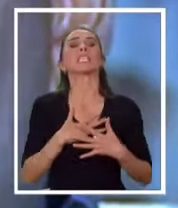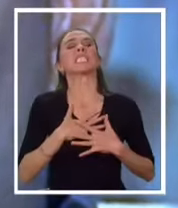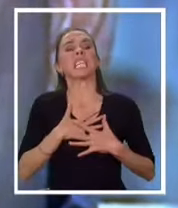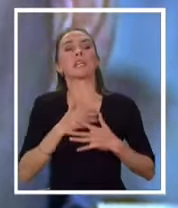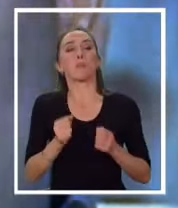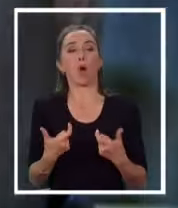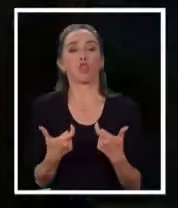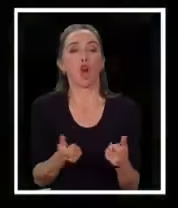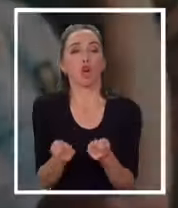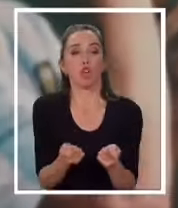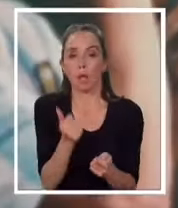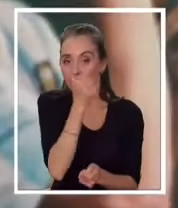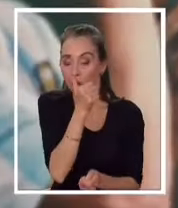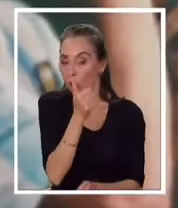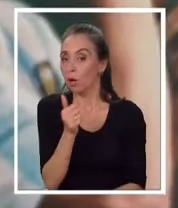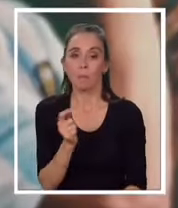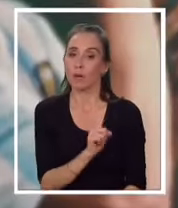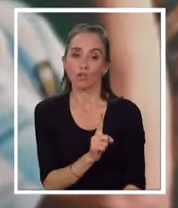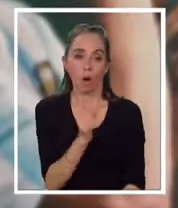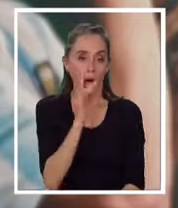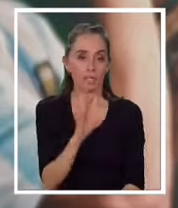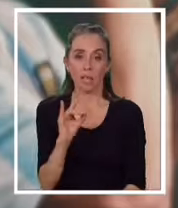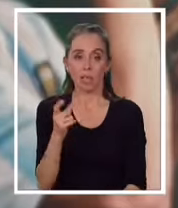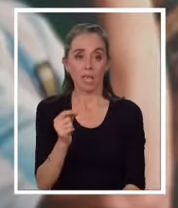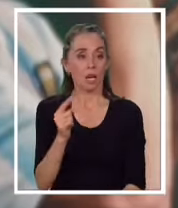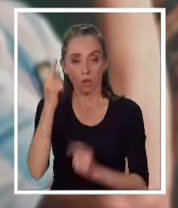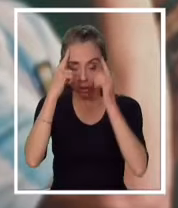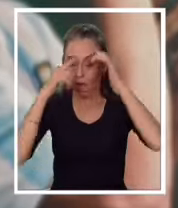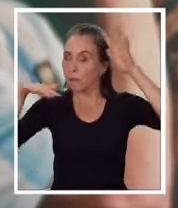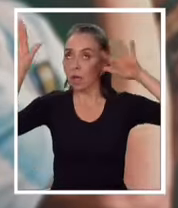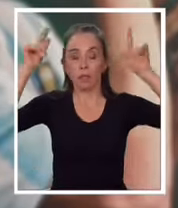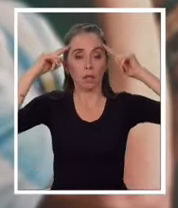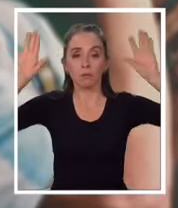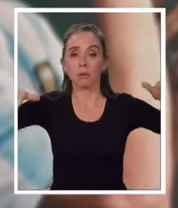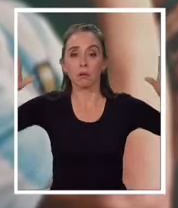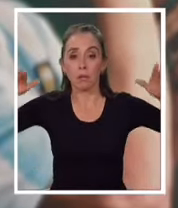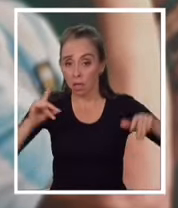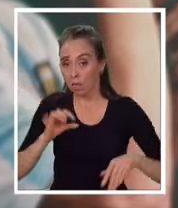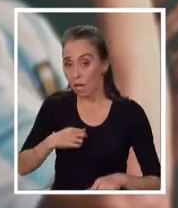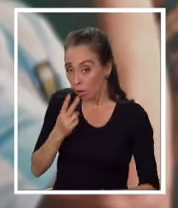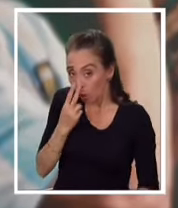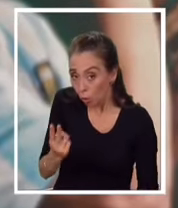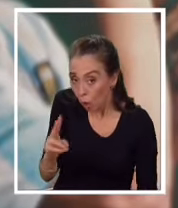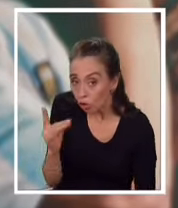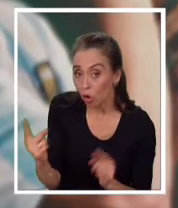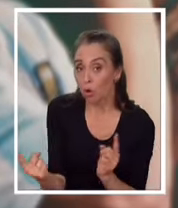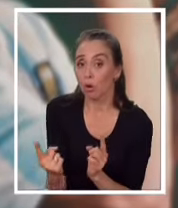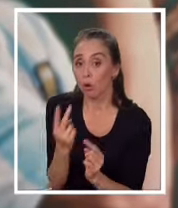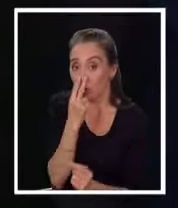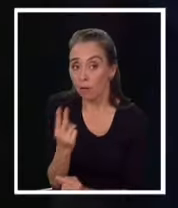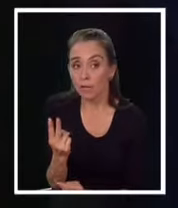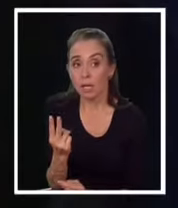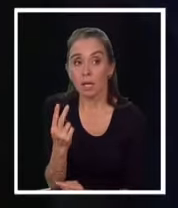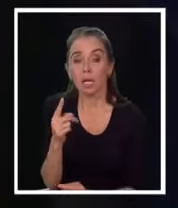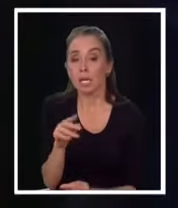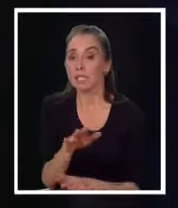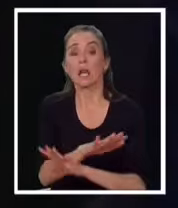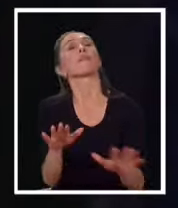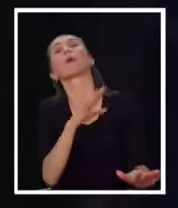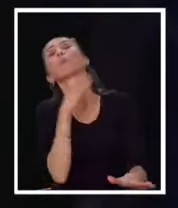Da la impresión, pero no es así. Diego estaba, no estaba acá. Diego, yo lo encuentro, Pedro, para mí